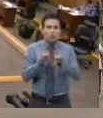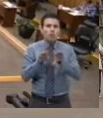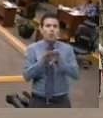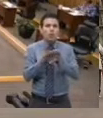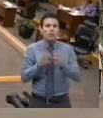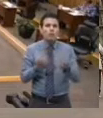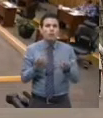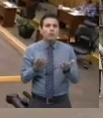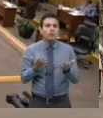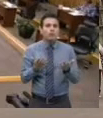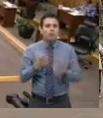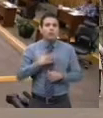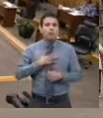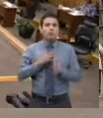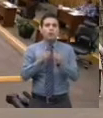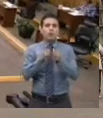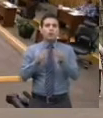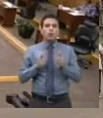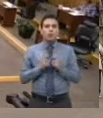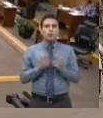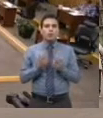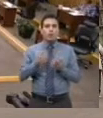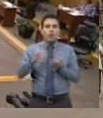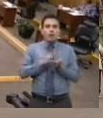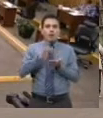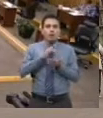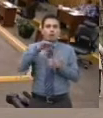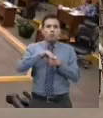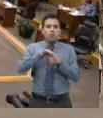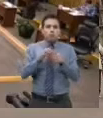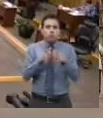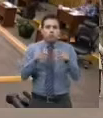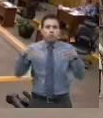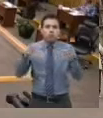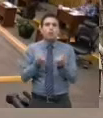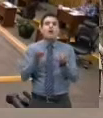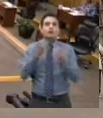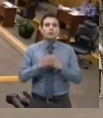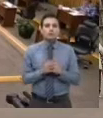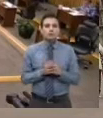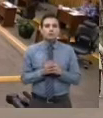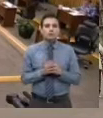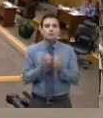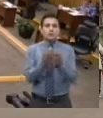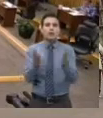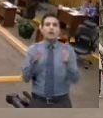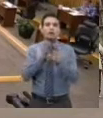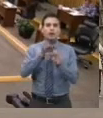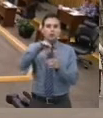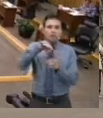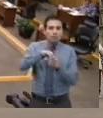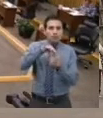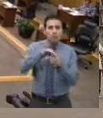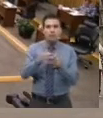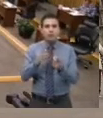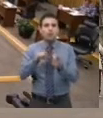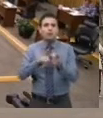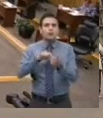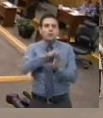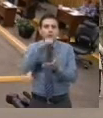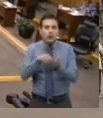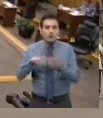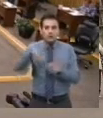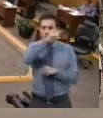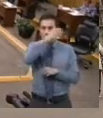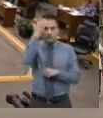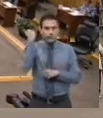mi representado por una o varias menciones? Nadie sabe. ¿En qué casillas fueron esos votos? Nadie sabe. ¿Qué